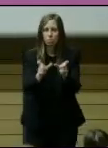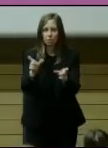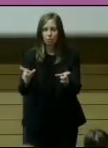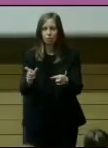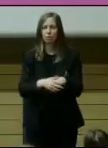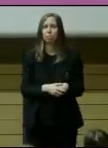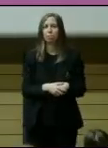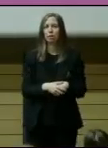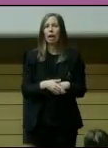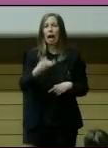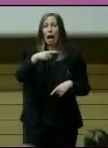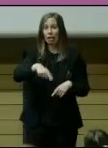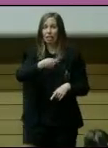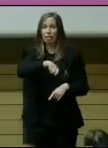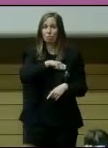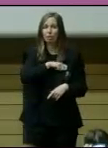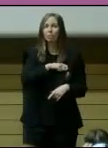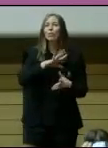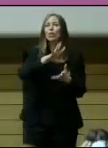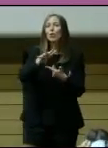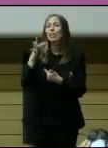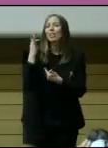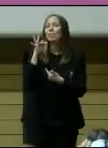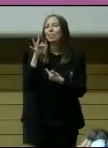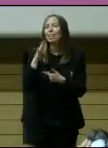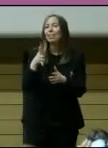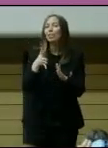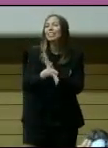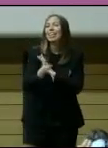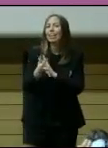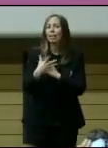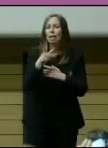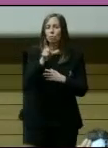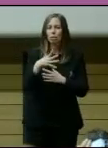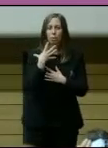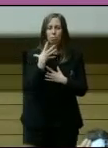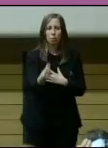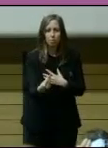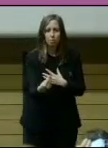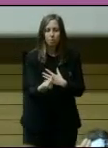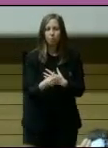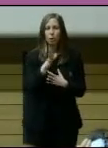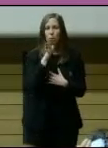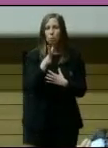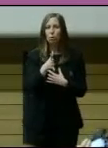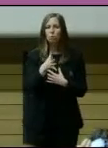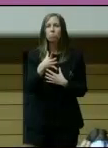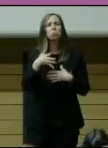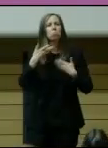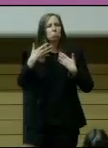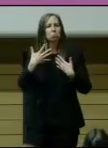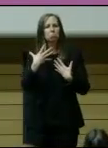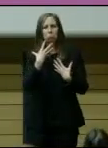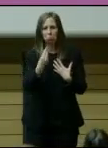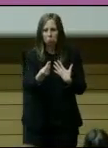este caso a la población española. Claro, lo que pasó con las noticias del fentanilo es que funcionaban a la perfección, porque, claro, tenían buena recepción, pues los